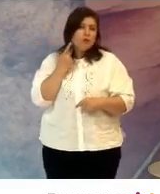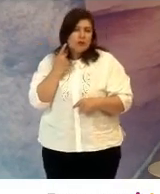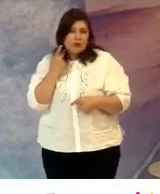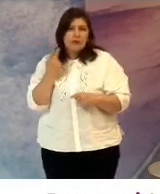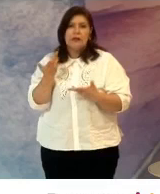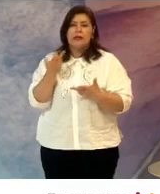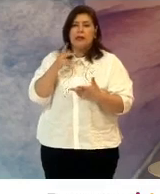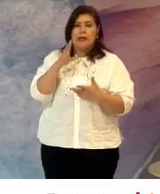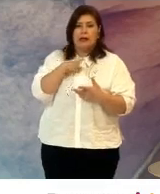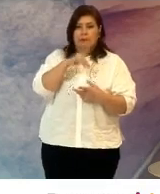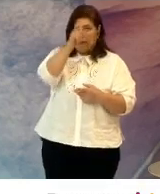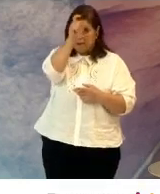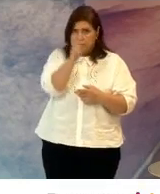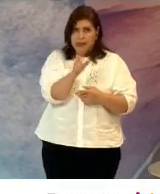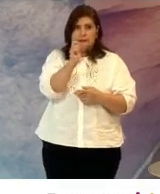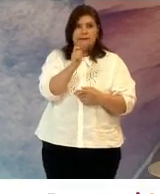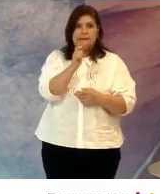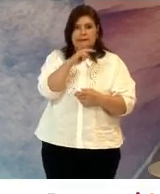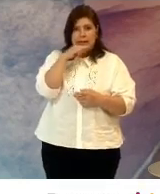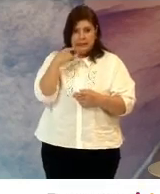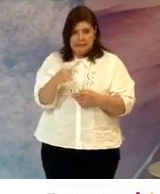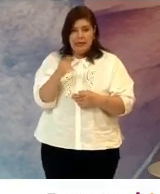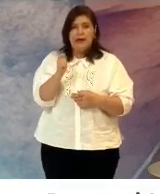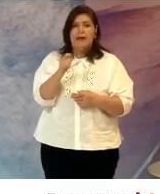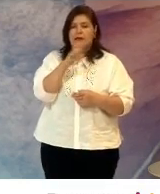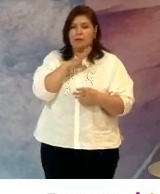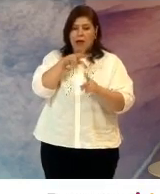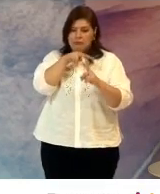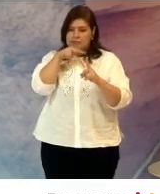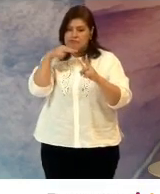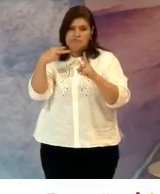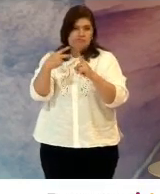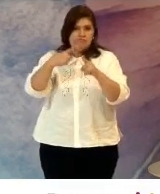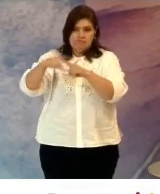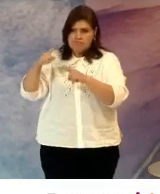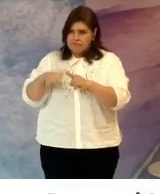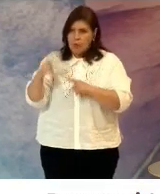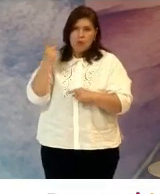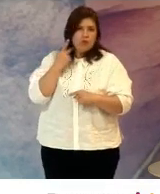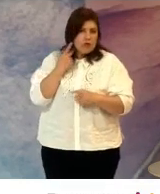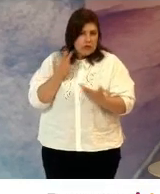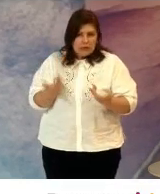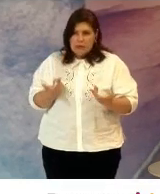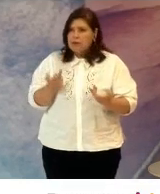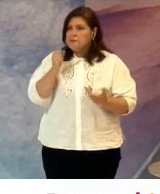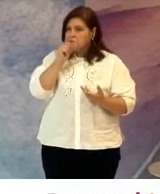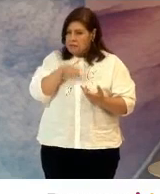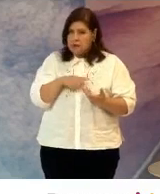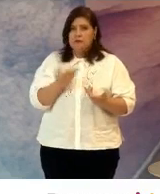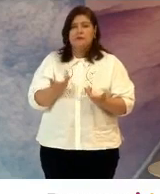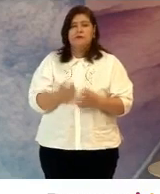todo el espectro, distintas visiones políticas, ¿saben? Y también